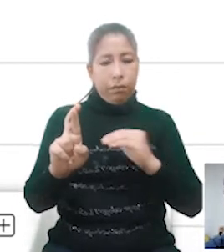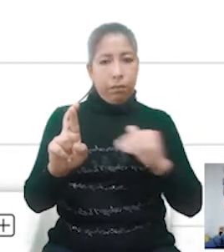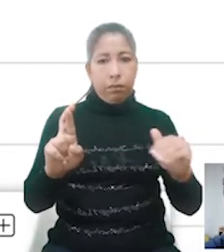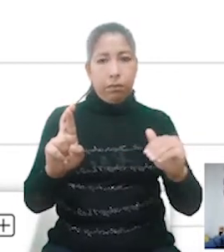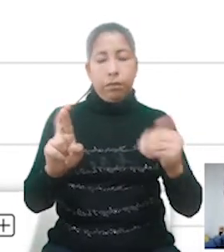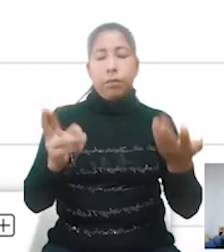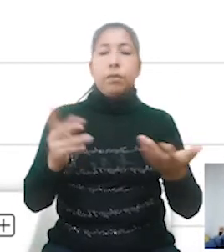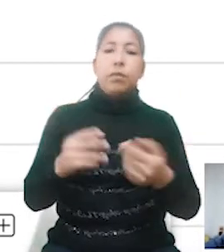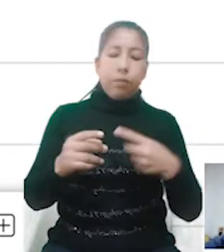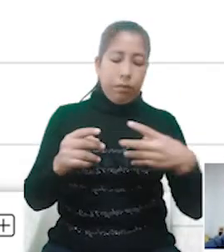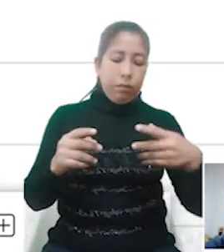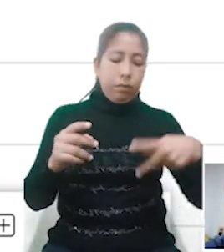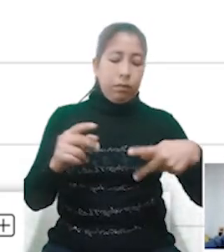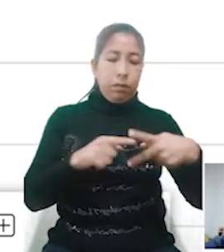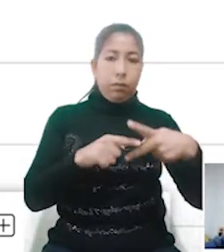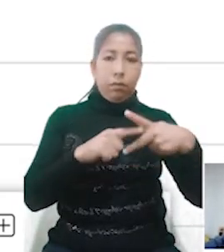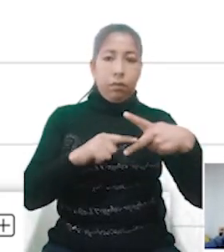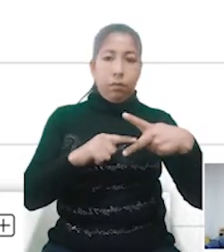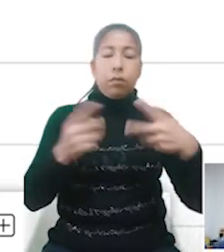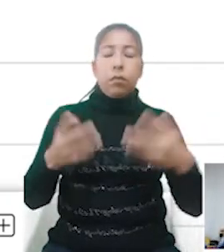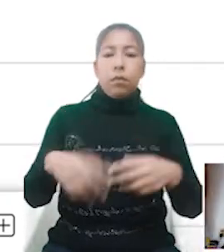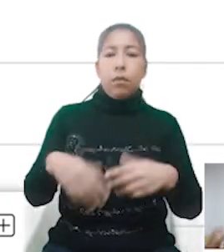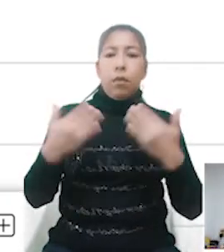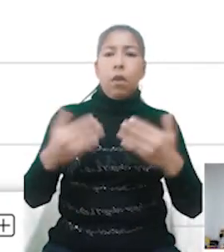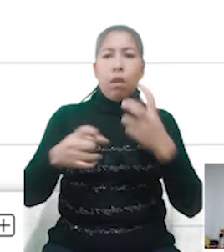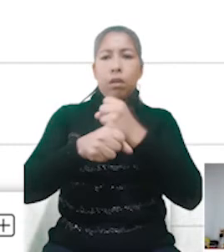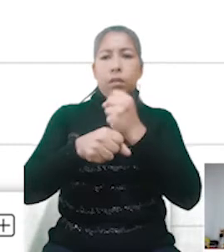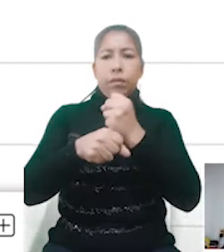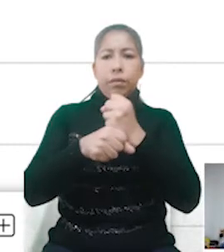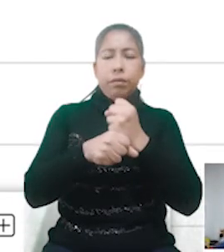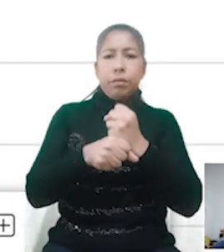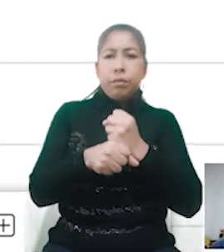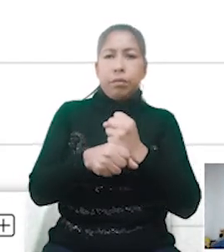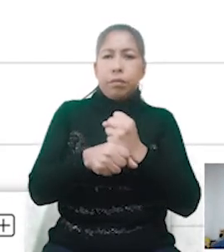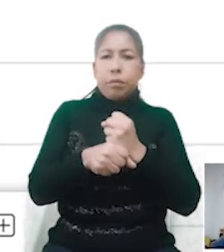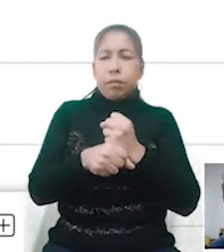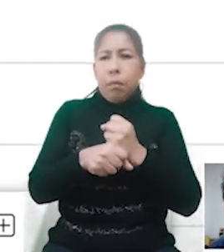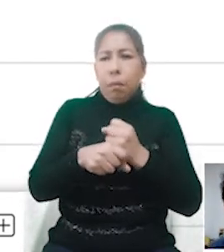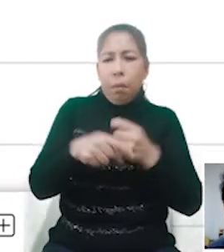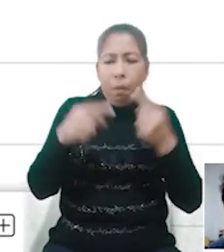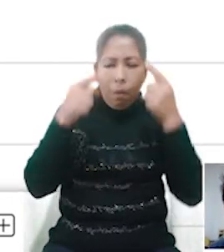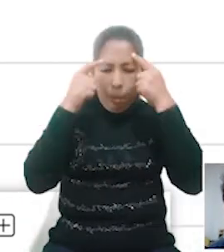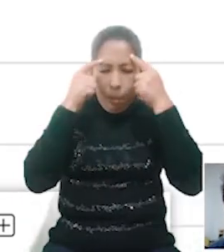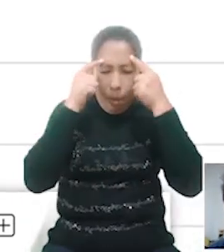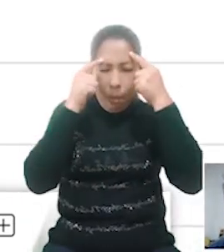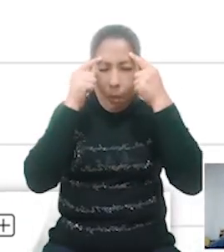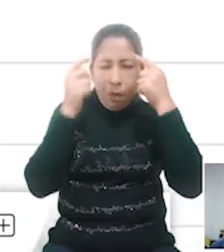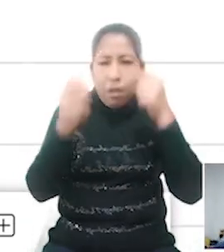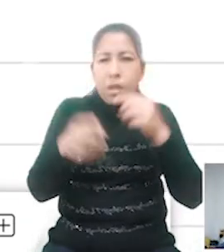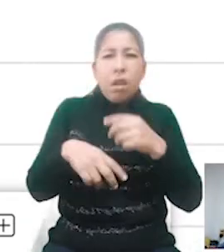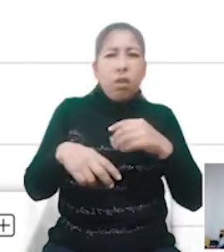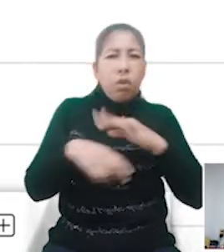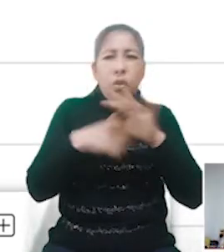al radio que estamos buscando. En base a esta expresión vamos a calcular y vamos a analizar nuestros datos. Tenemos la longitud de